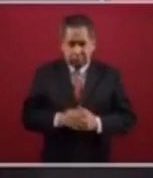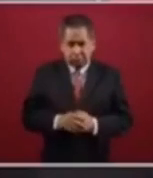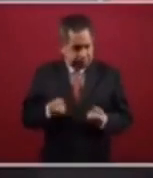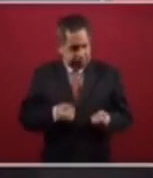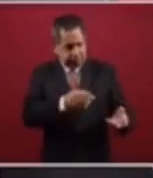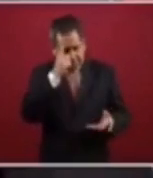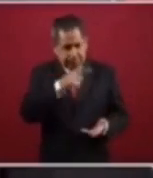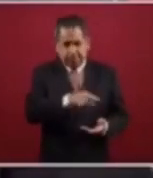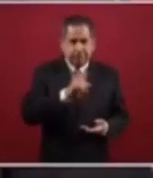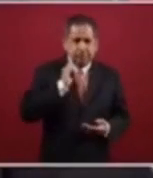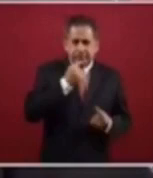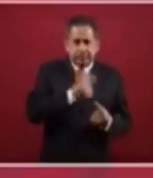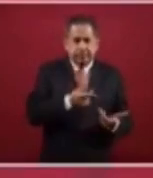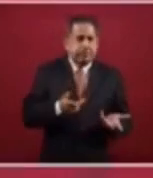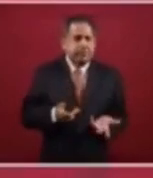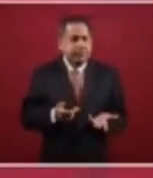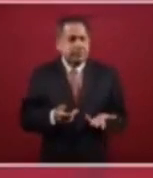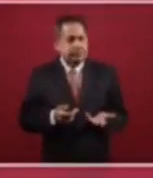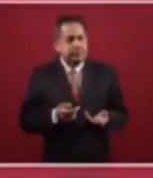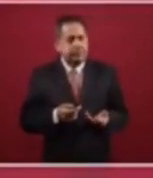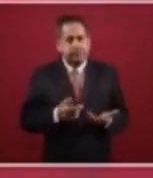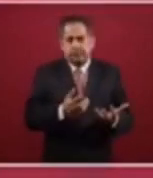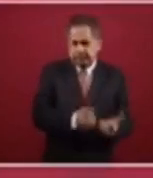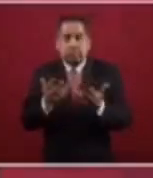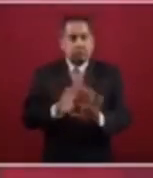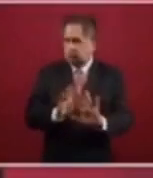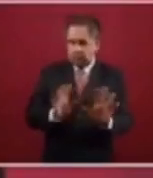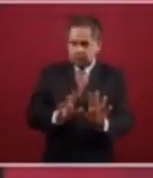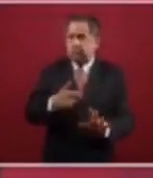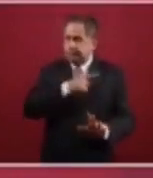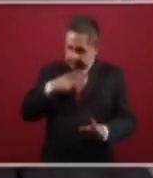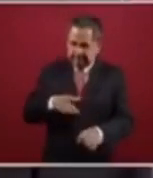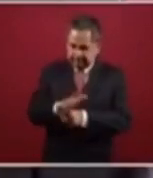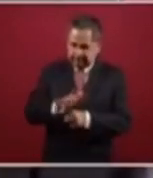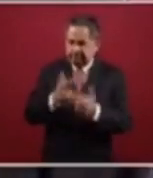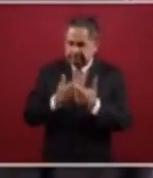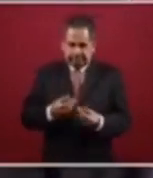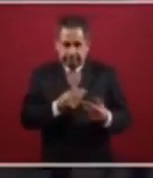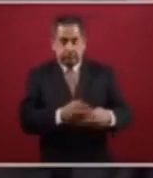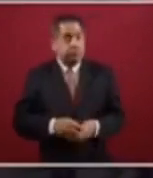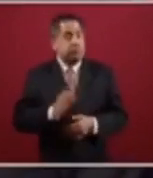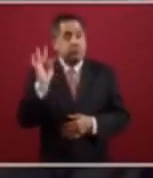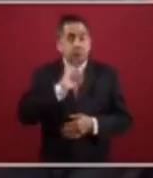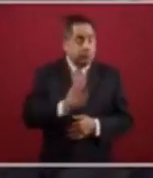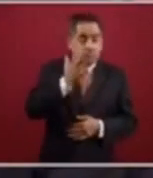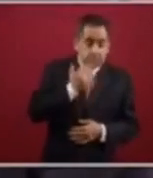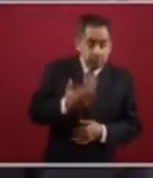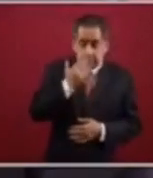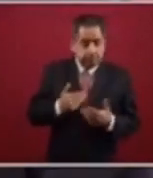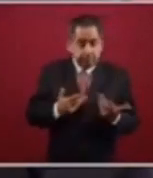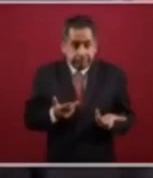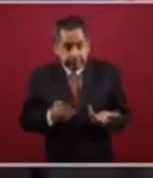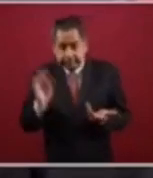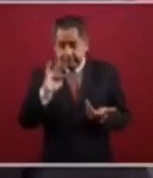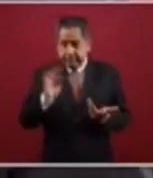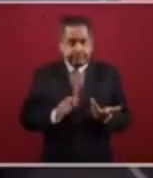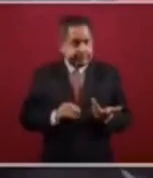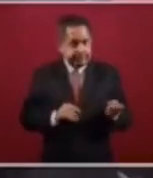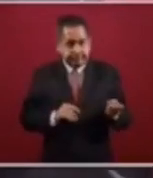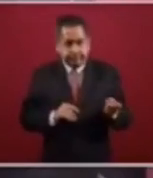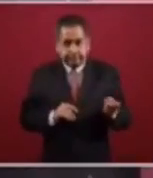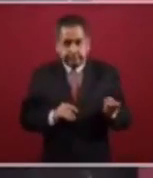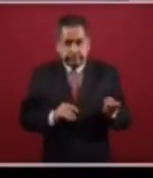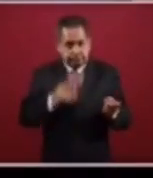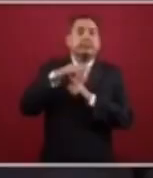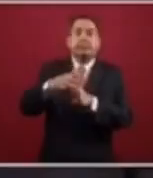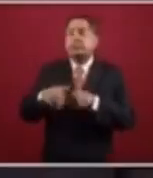para que no pierda la vida la niña o el niño. Porque si no hay medicamentos, se